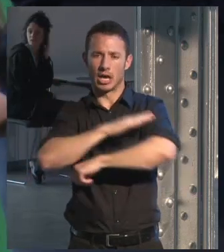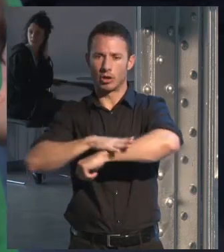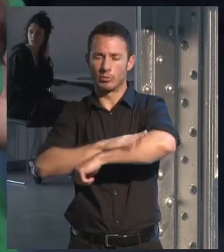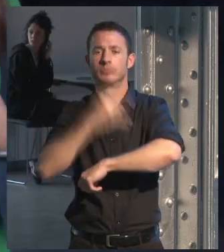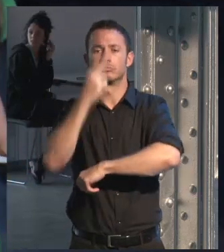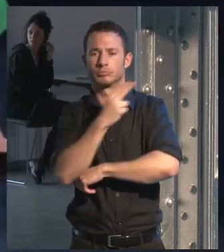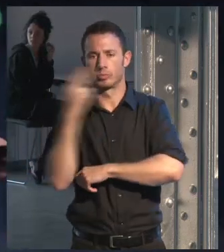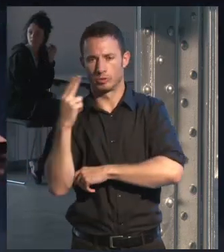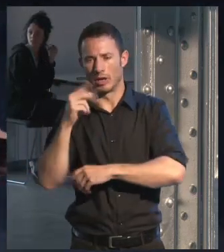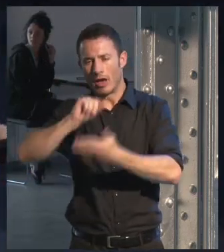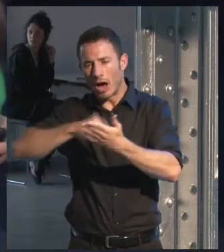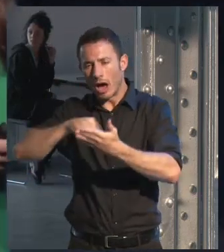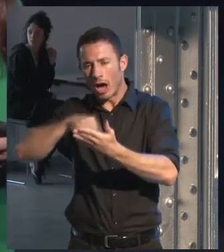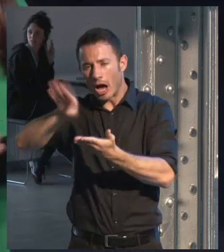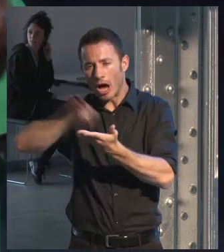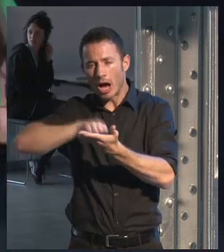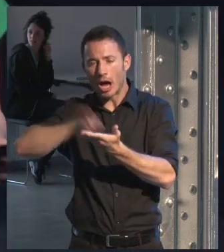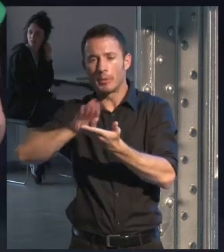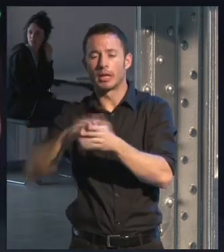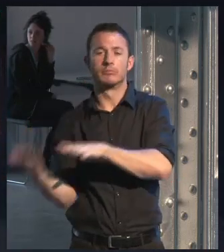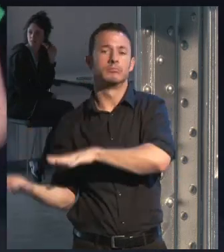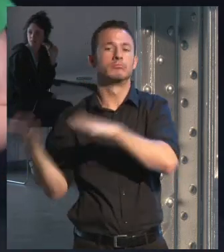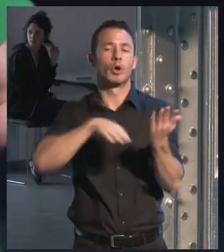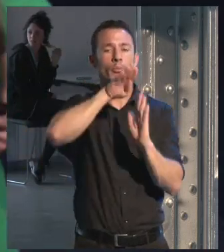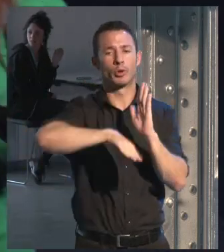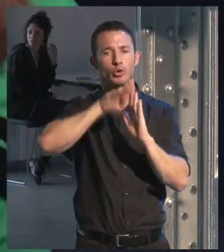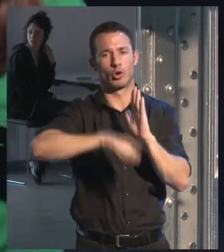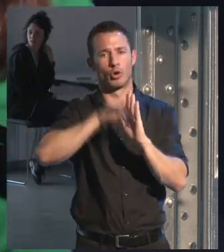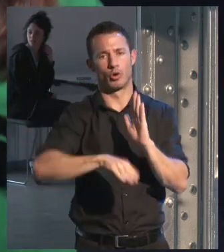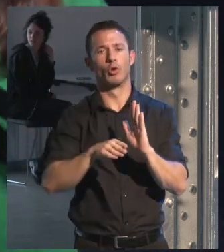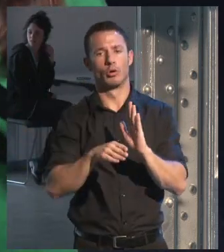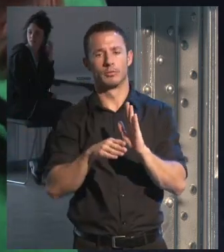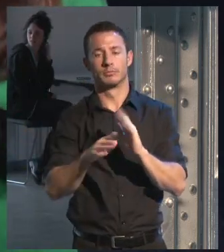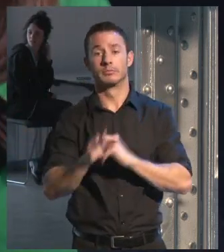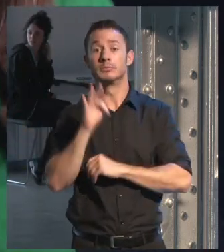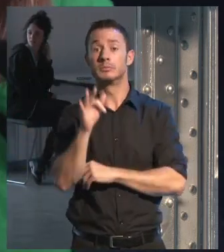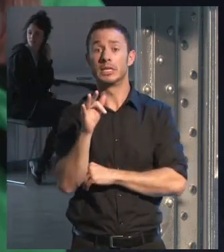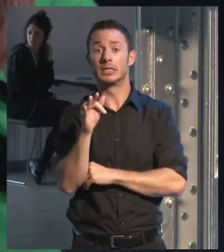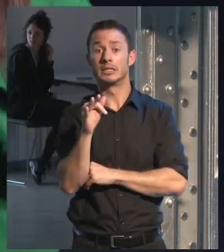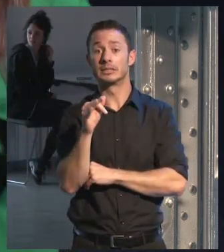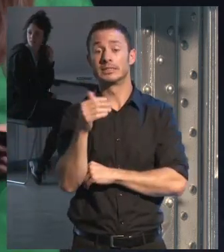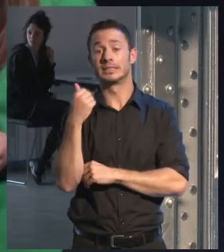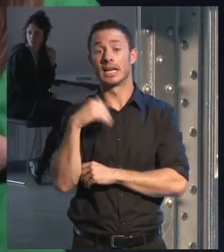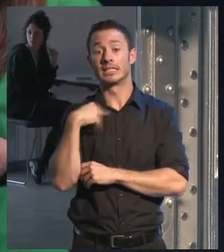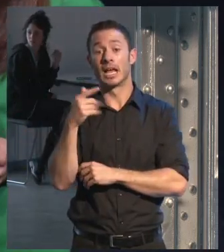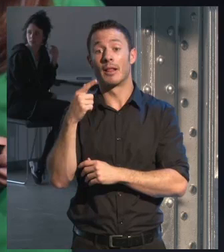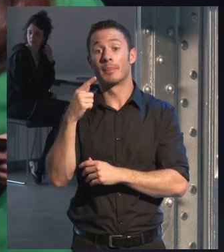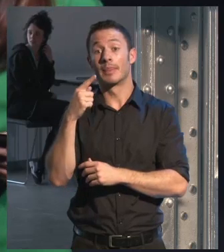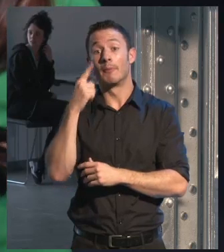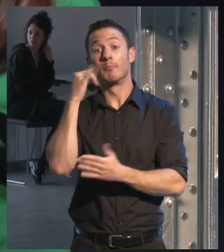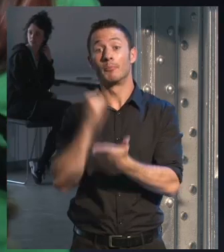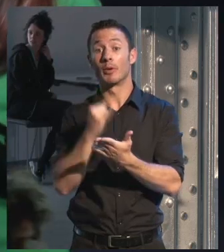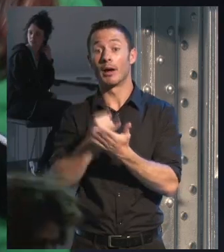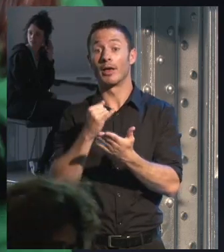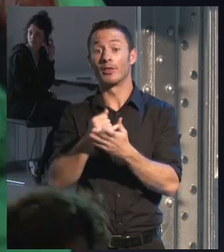lleve a cabo, para que se implemente este protocolo y sobre todo han probado este poder que tiene la realidad virtual